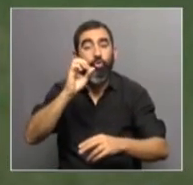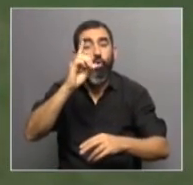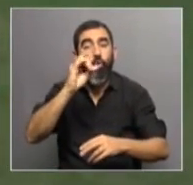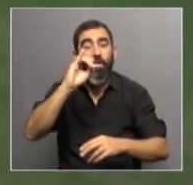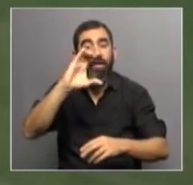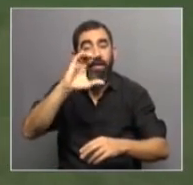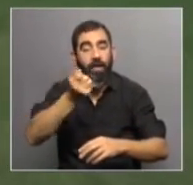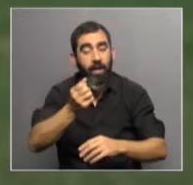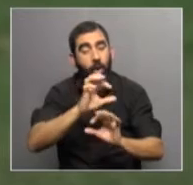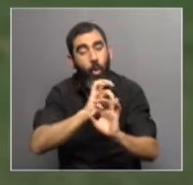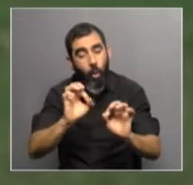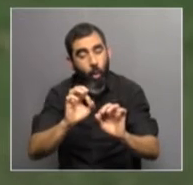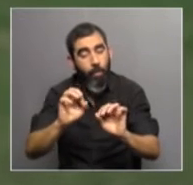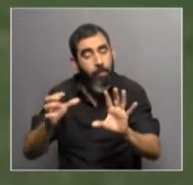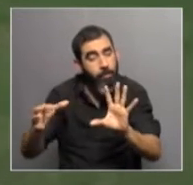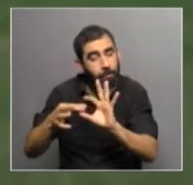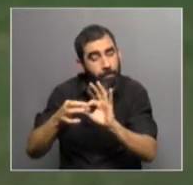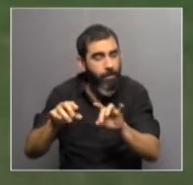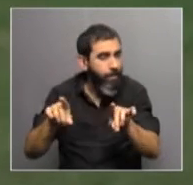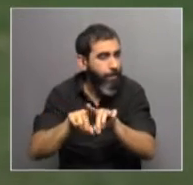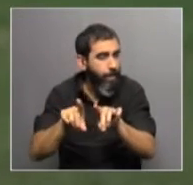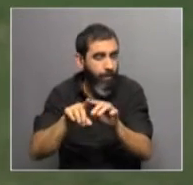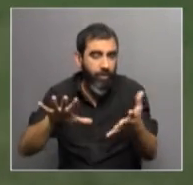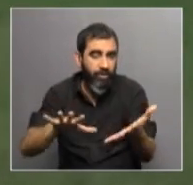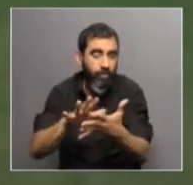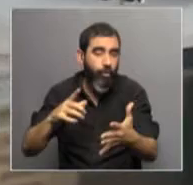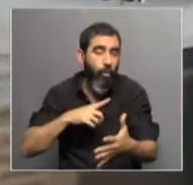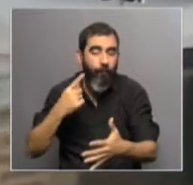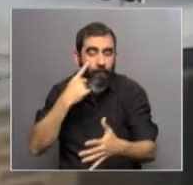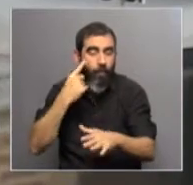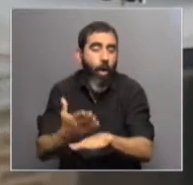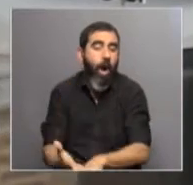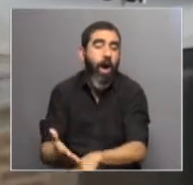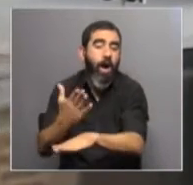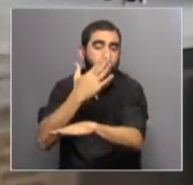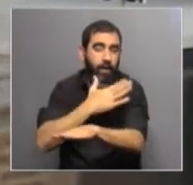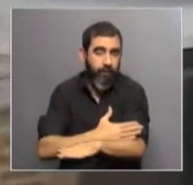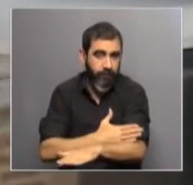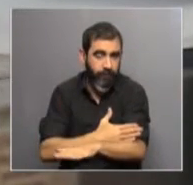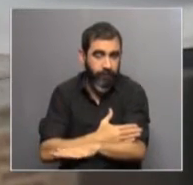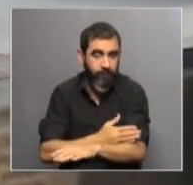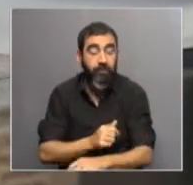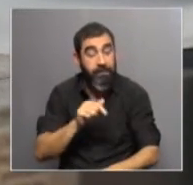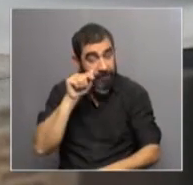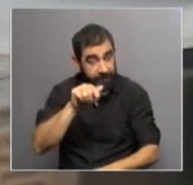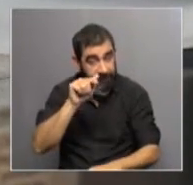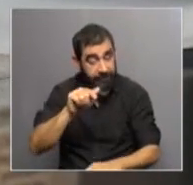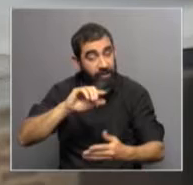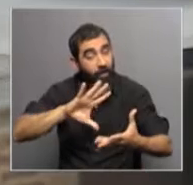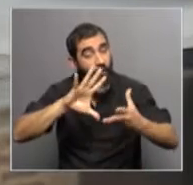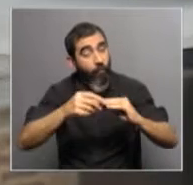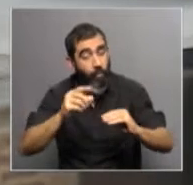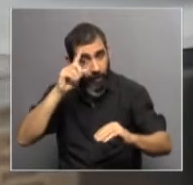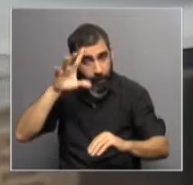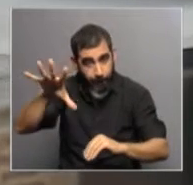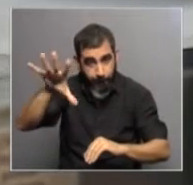alguna relación con algún fenómeno que uno vivió, entonces ese tipo de